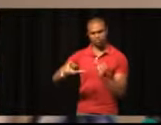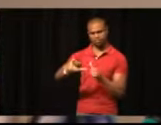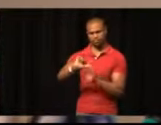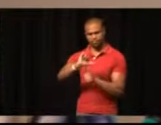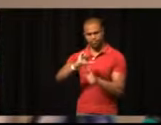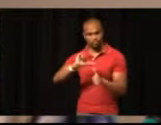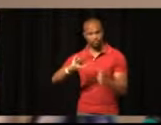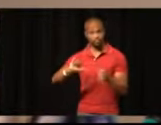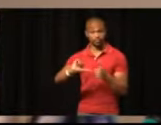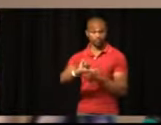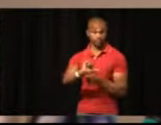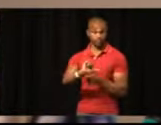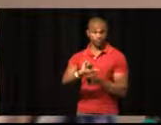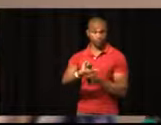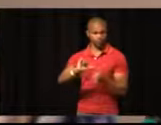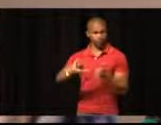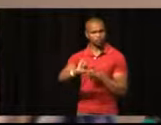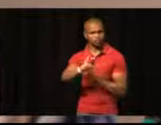esto ha venido